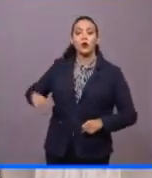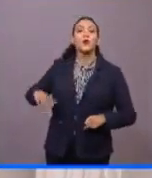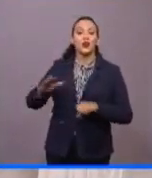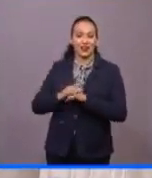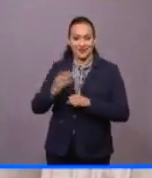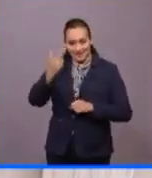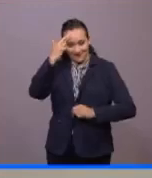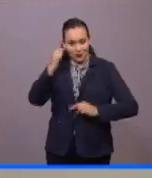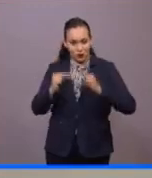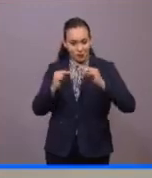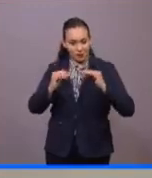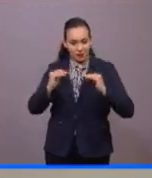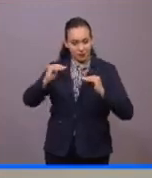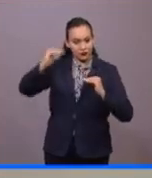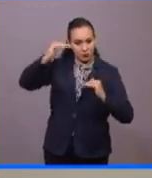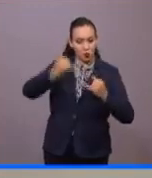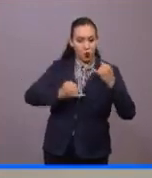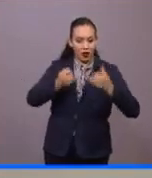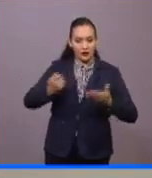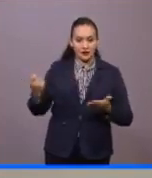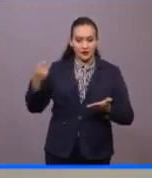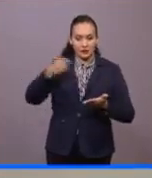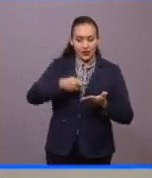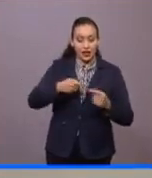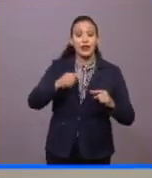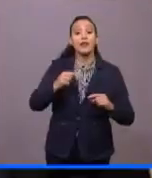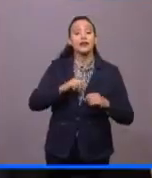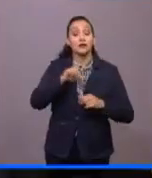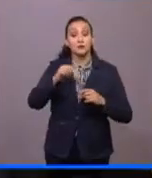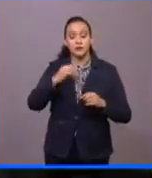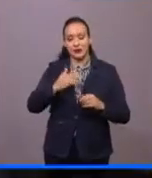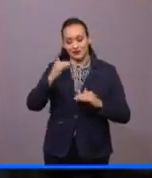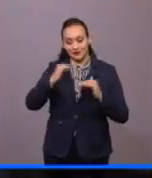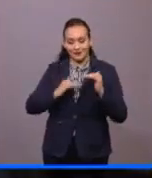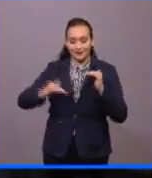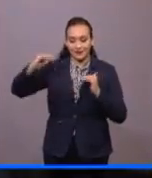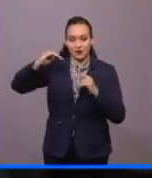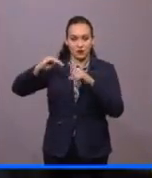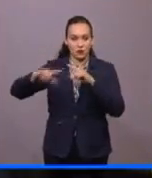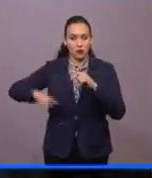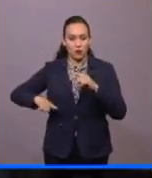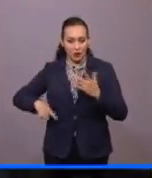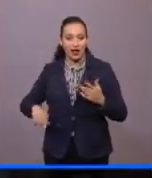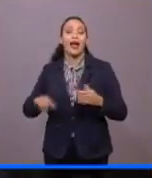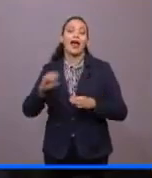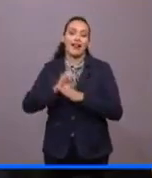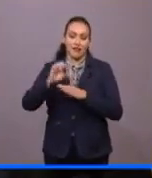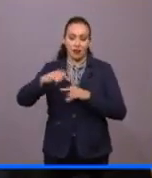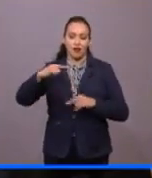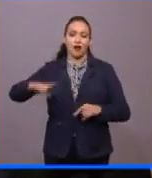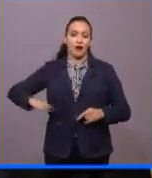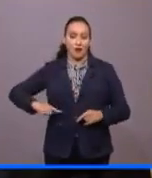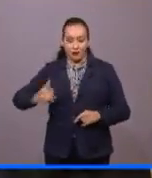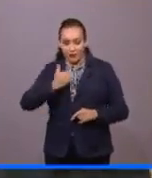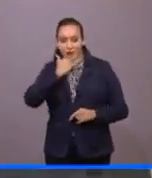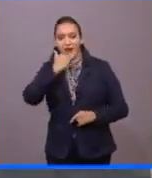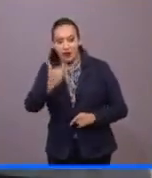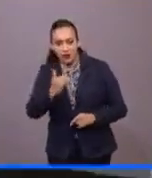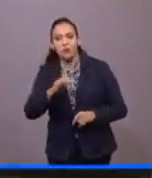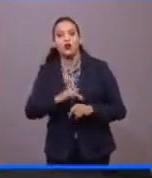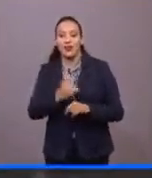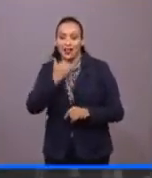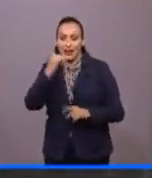en última instancia, falló al designarlo como juzgador. Añadió que el reclamar la indemnización por error